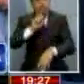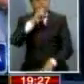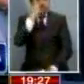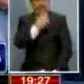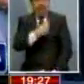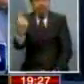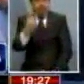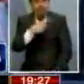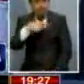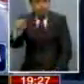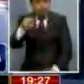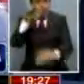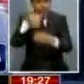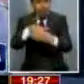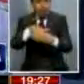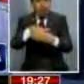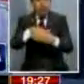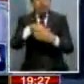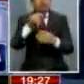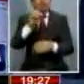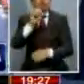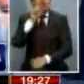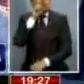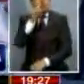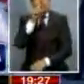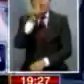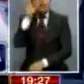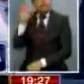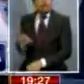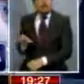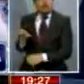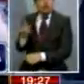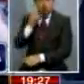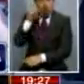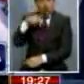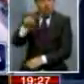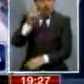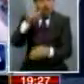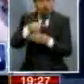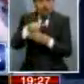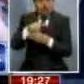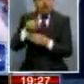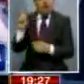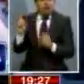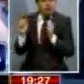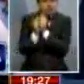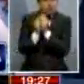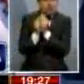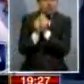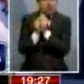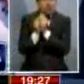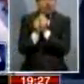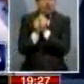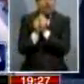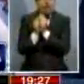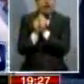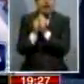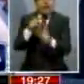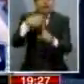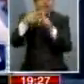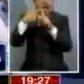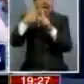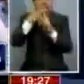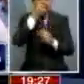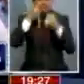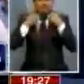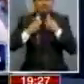vuelta, que lleven al menos a una persona que no fue a votar. Y se va a dar el